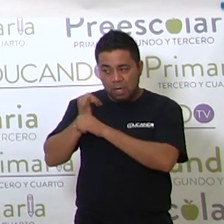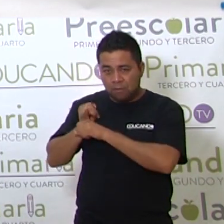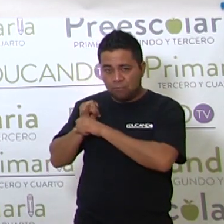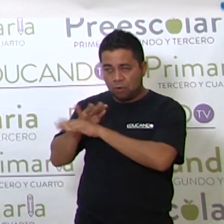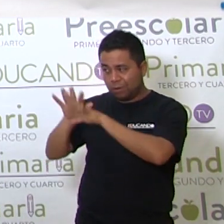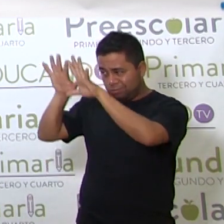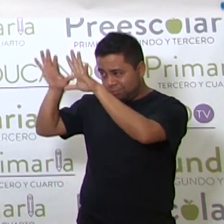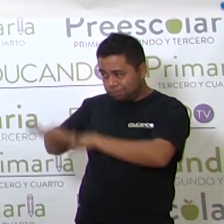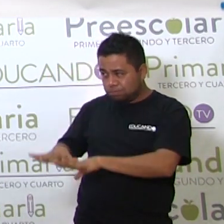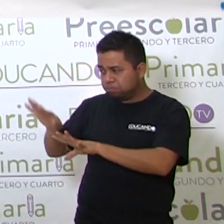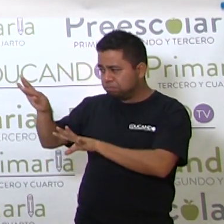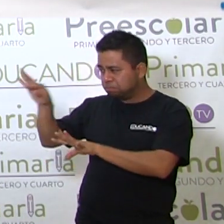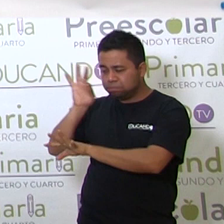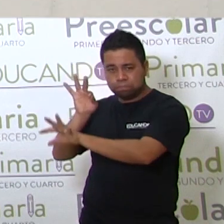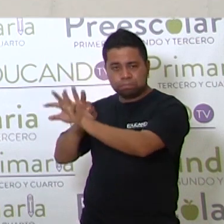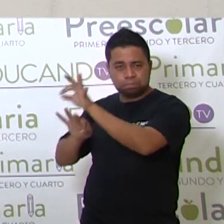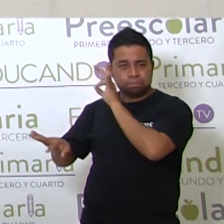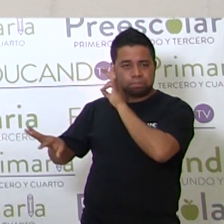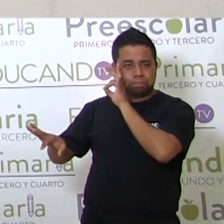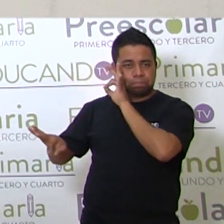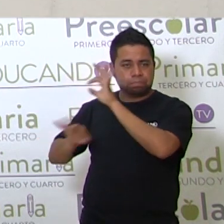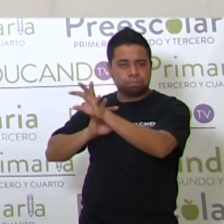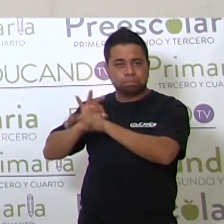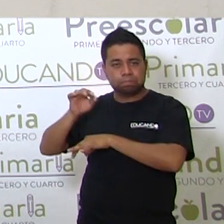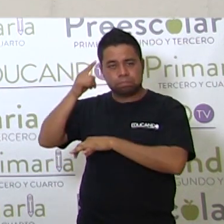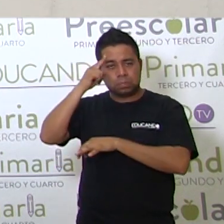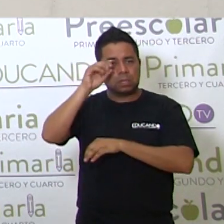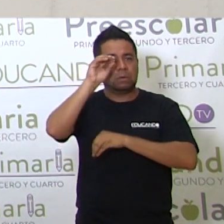información y sintetizar información.